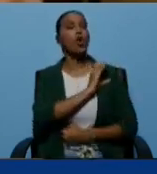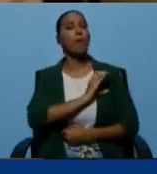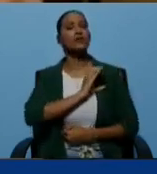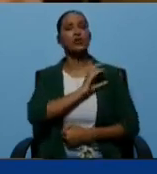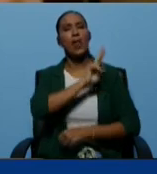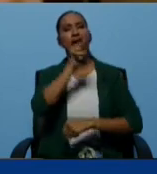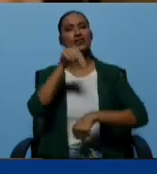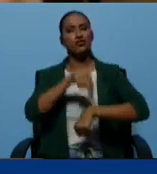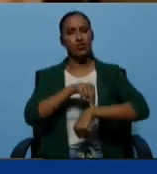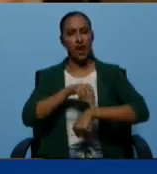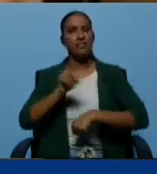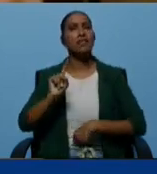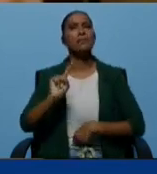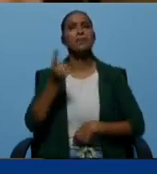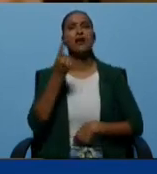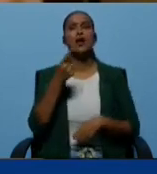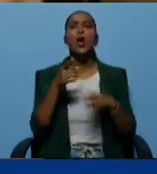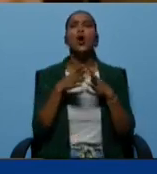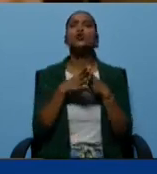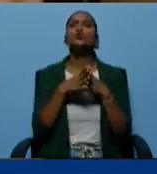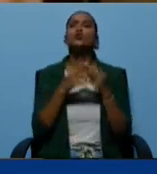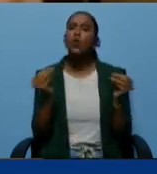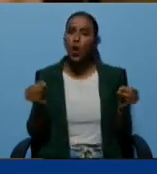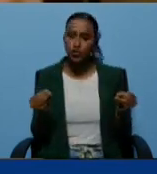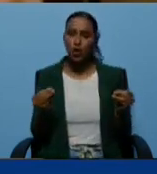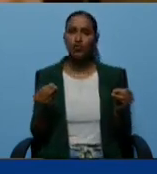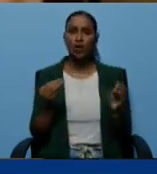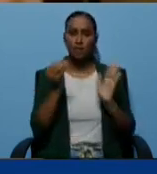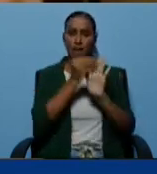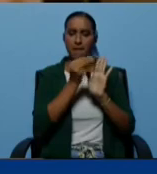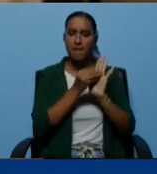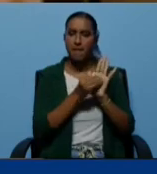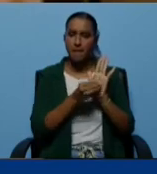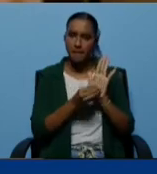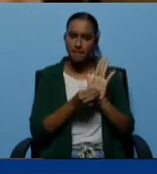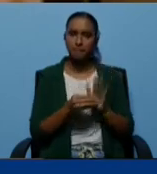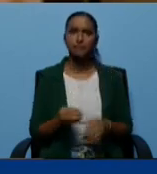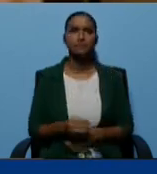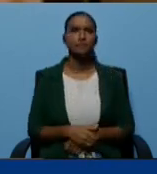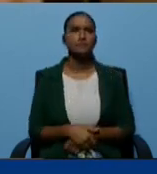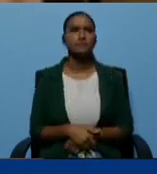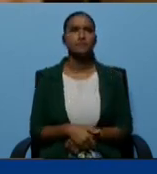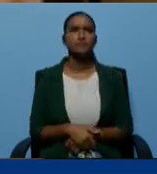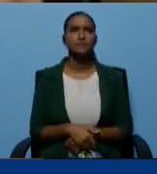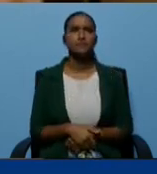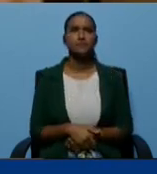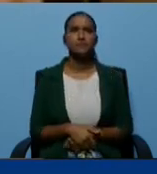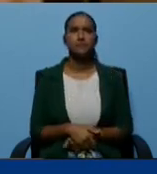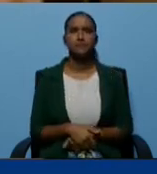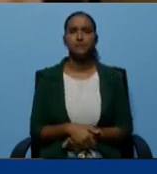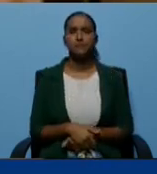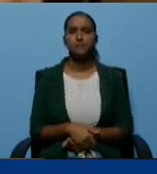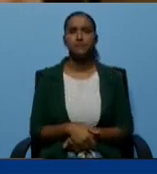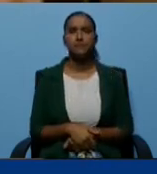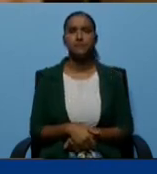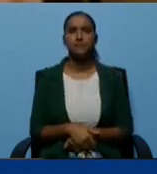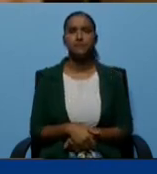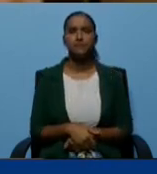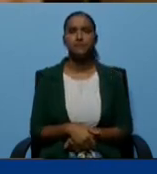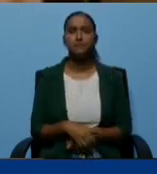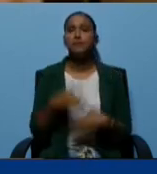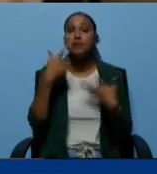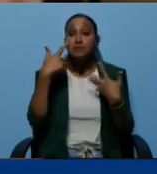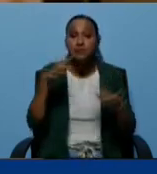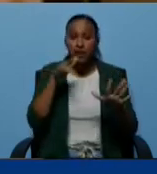todas fueron abultadas. Según sus estimaciones, de Rampezar, votaron